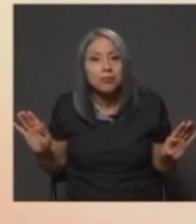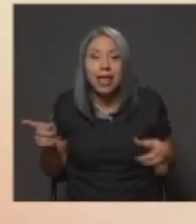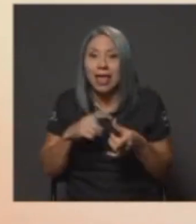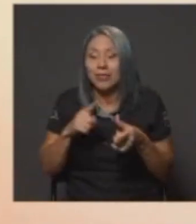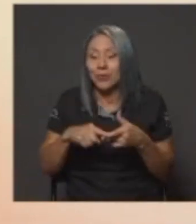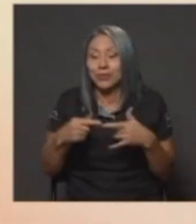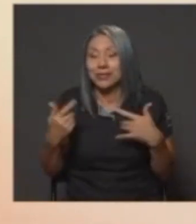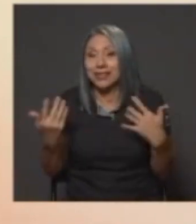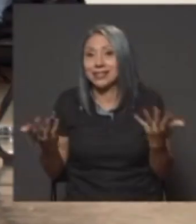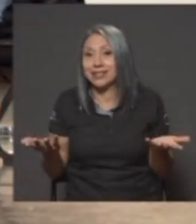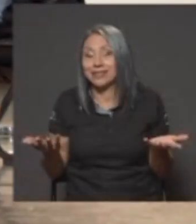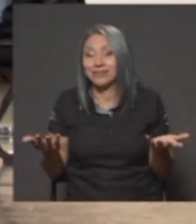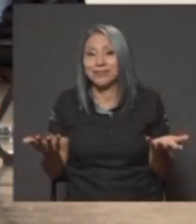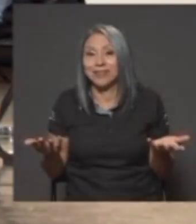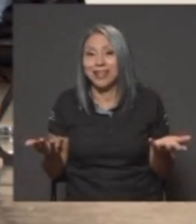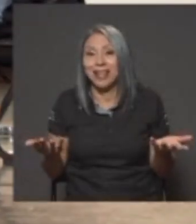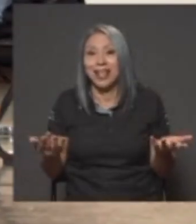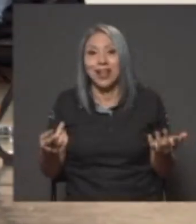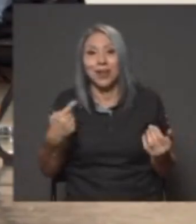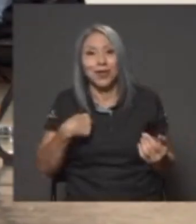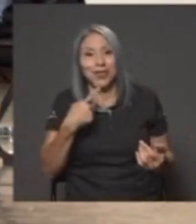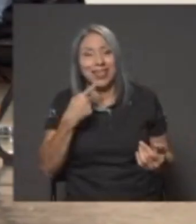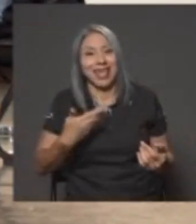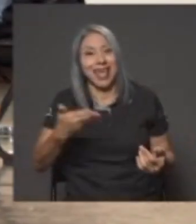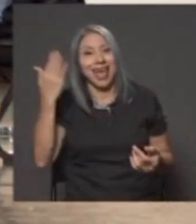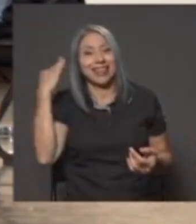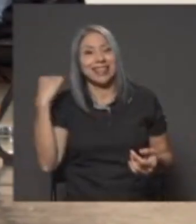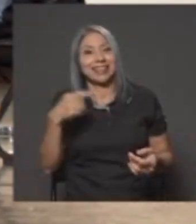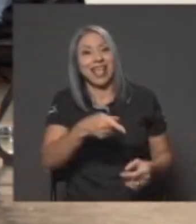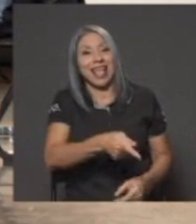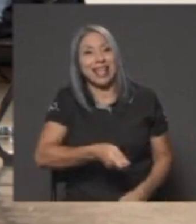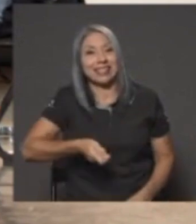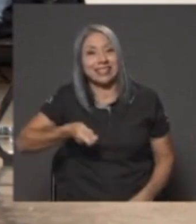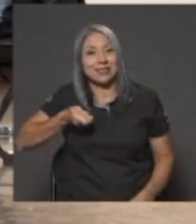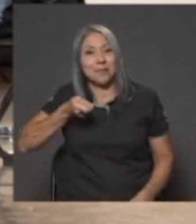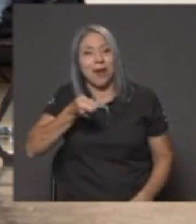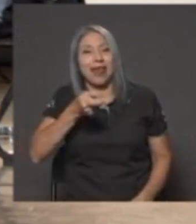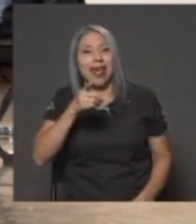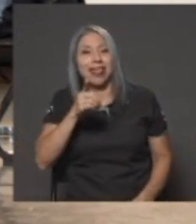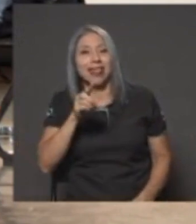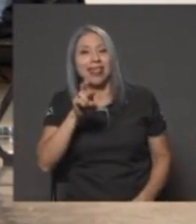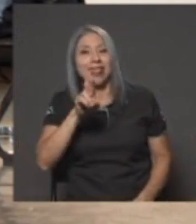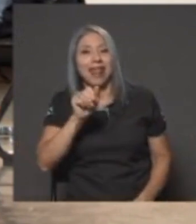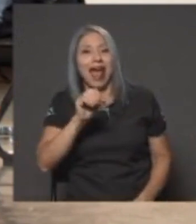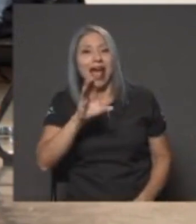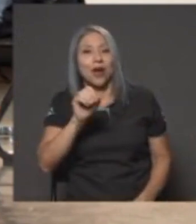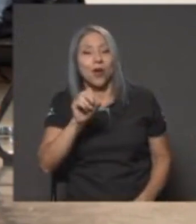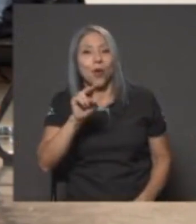de la espada draconiana es absolutamente